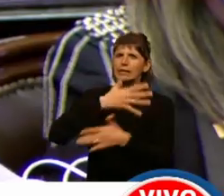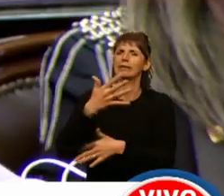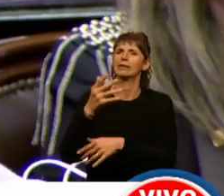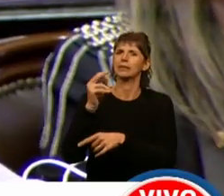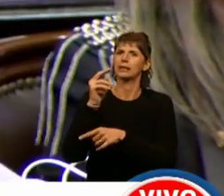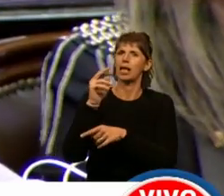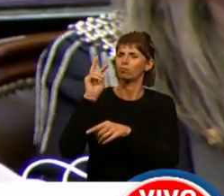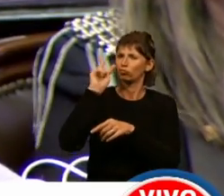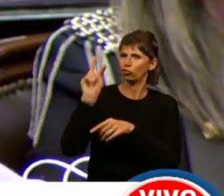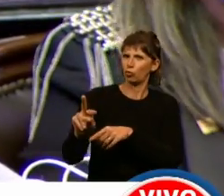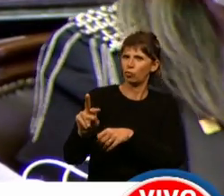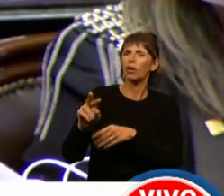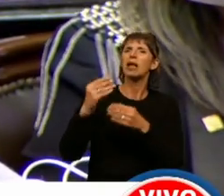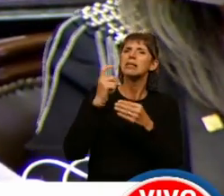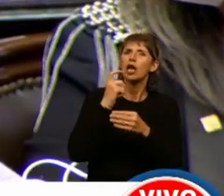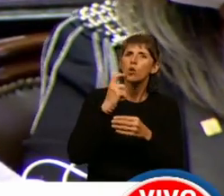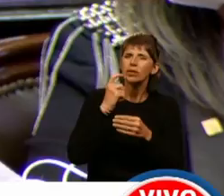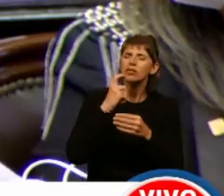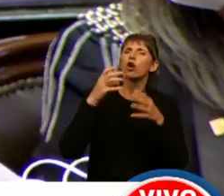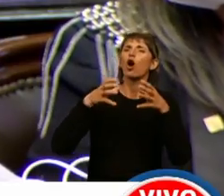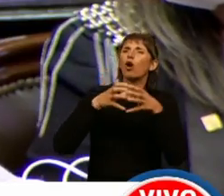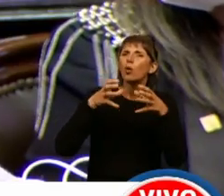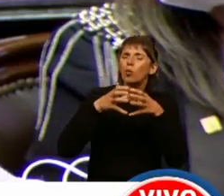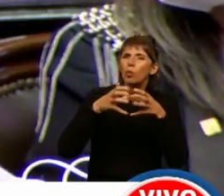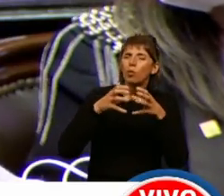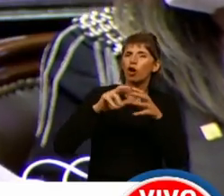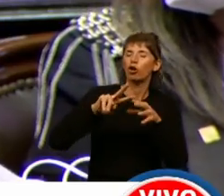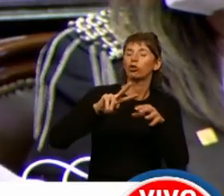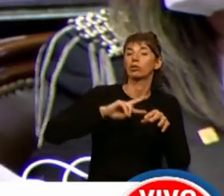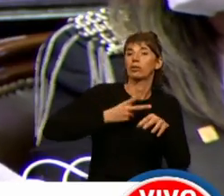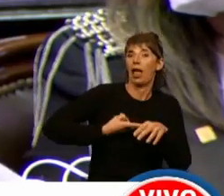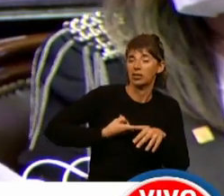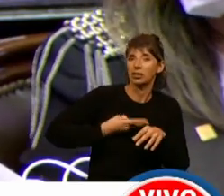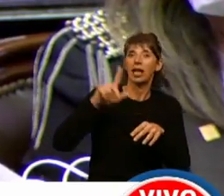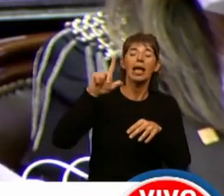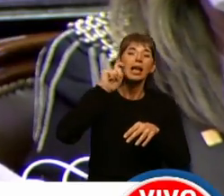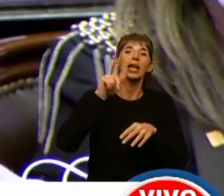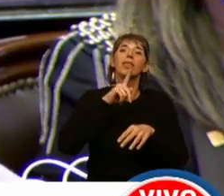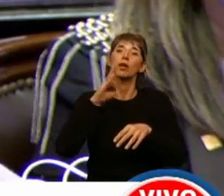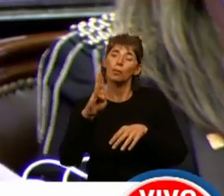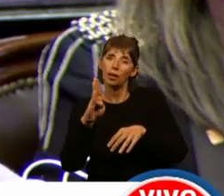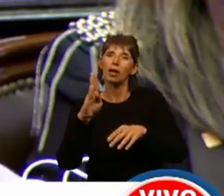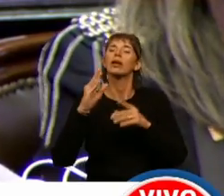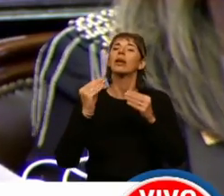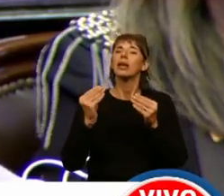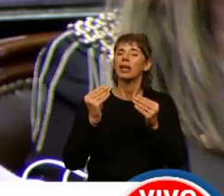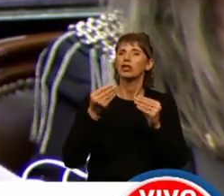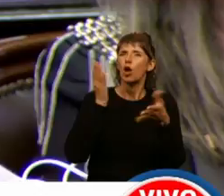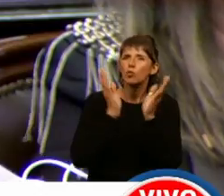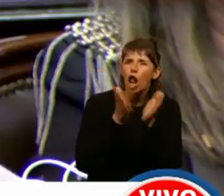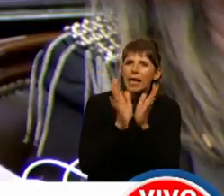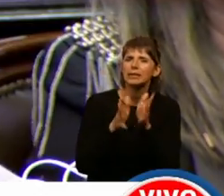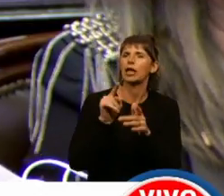san luís respecto a la comunidad trance y lg vete en ciudad de violencia que no es la primera vez que se ven